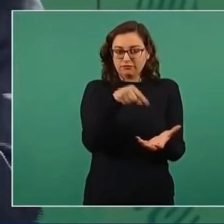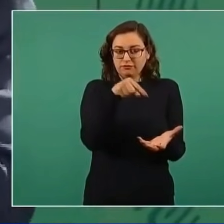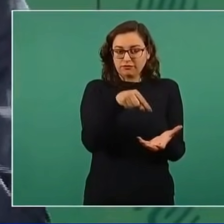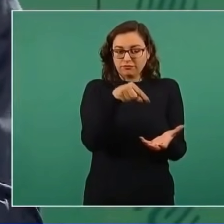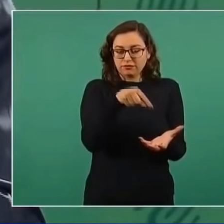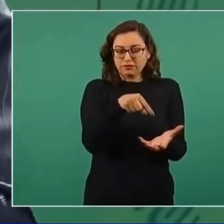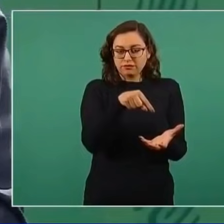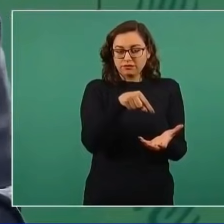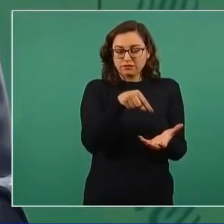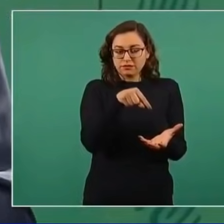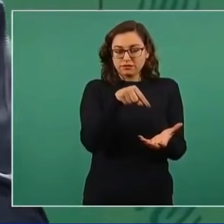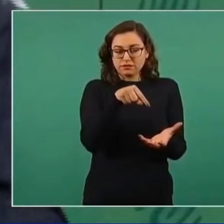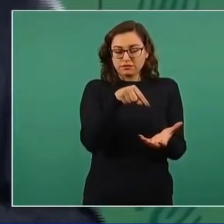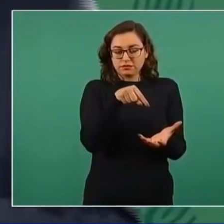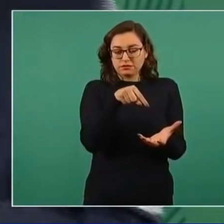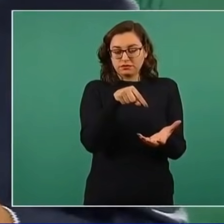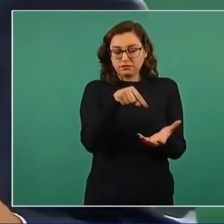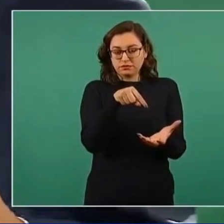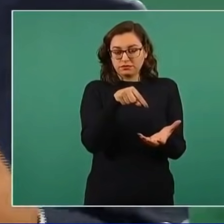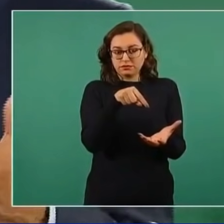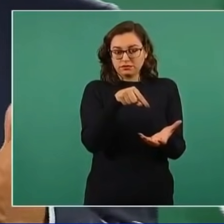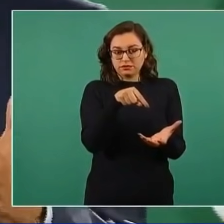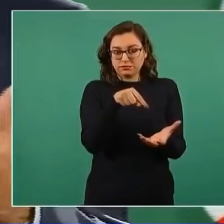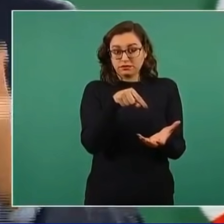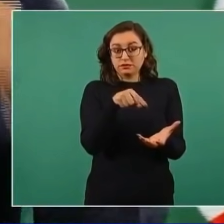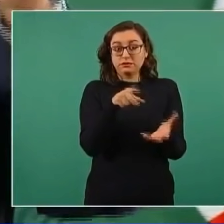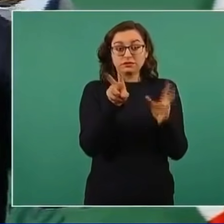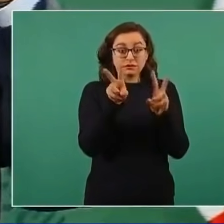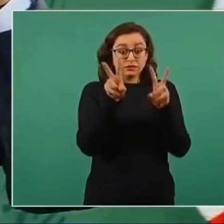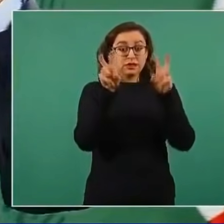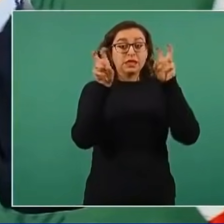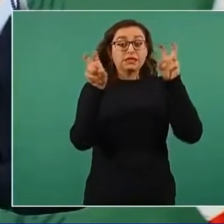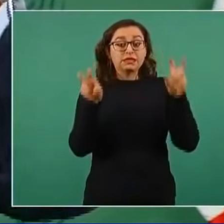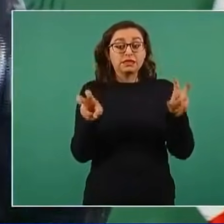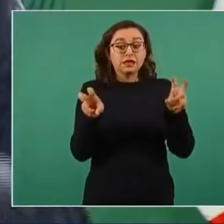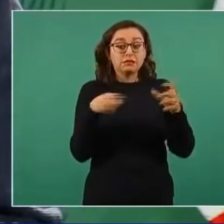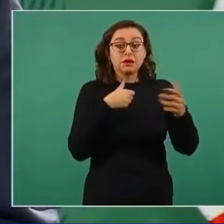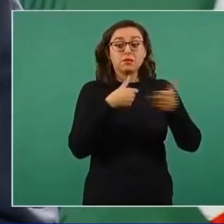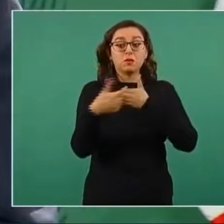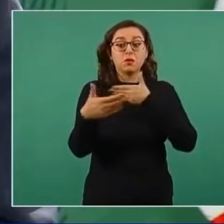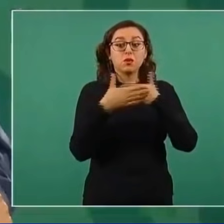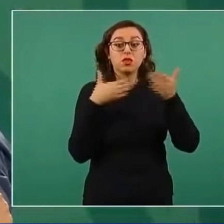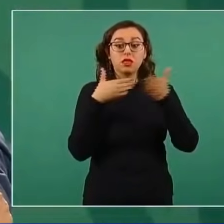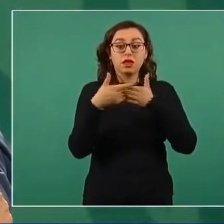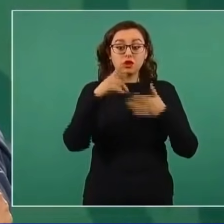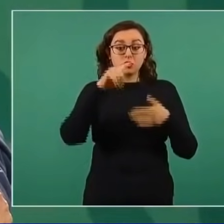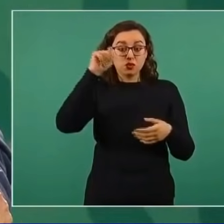que se dedicaba a la innovación tecnológica, entre comillas,